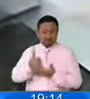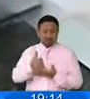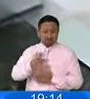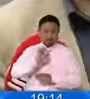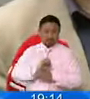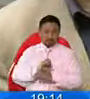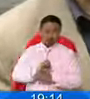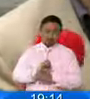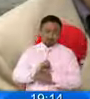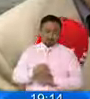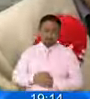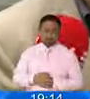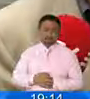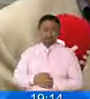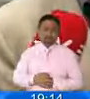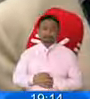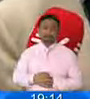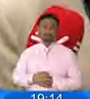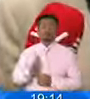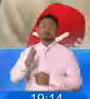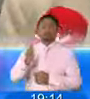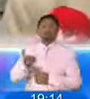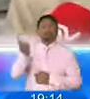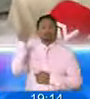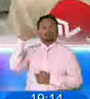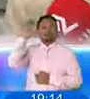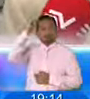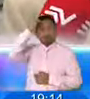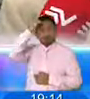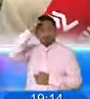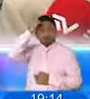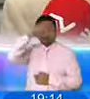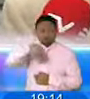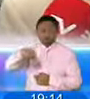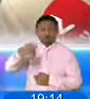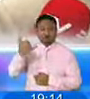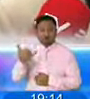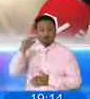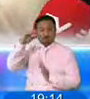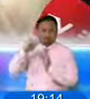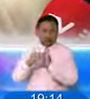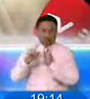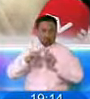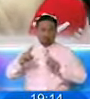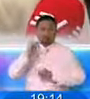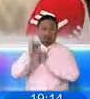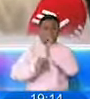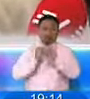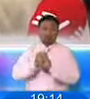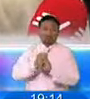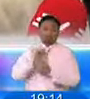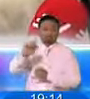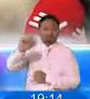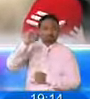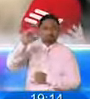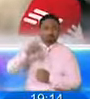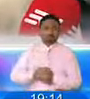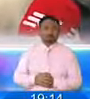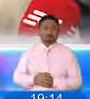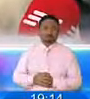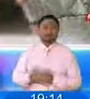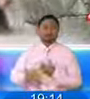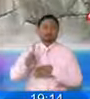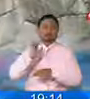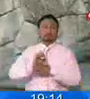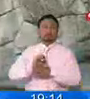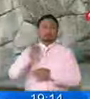según Dávalos. Es menor a anteriores negociaciones, pero es alto a nivel internacional, es altísimo y el costo para el país también